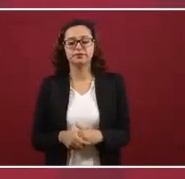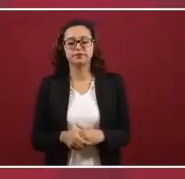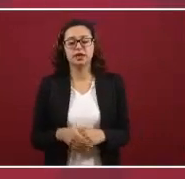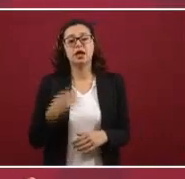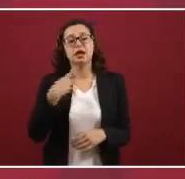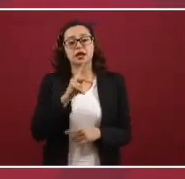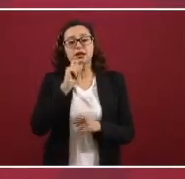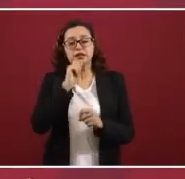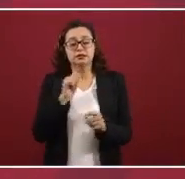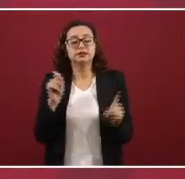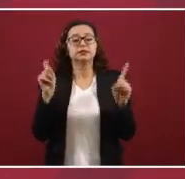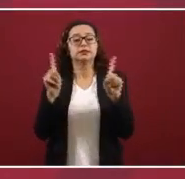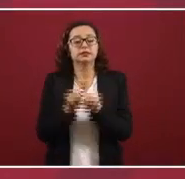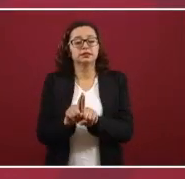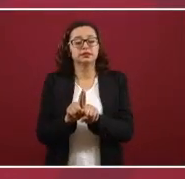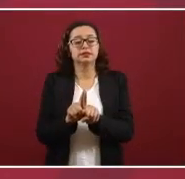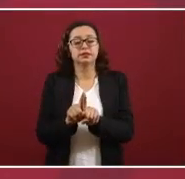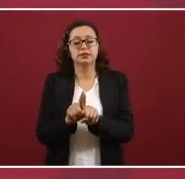significa,